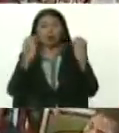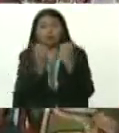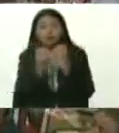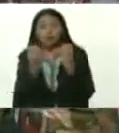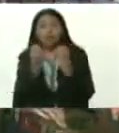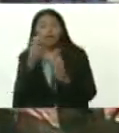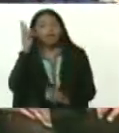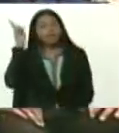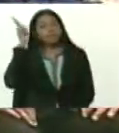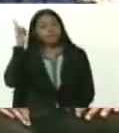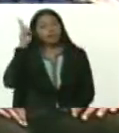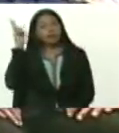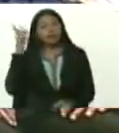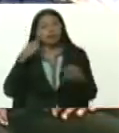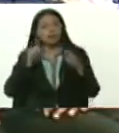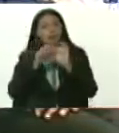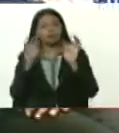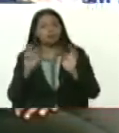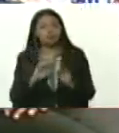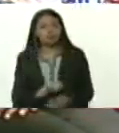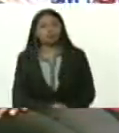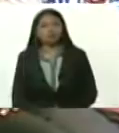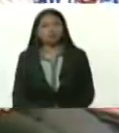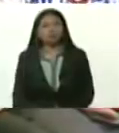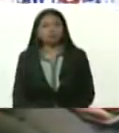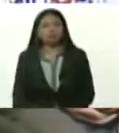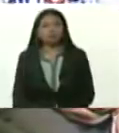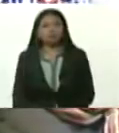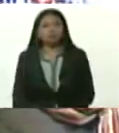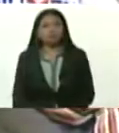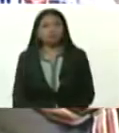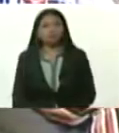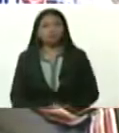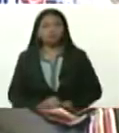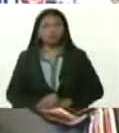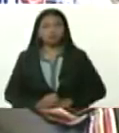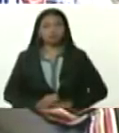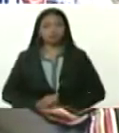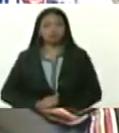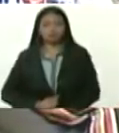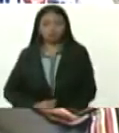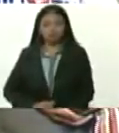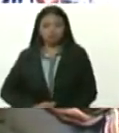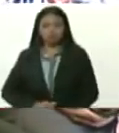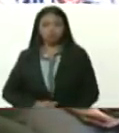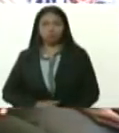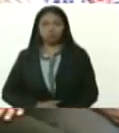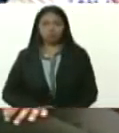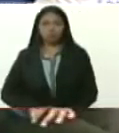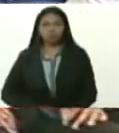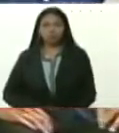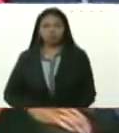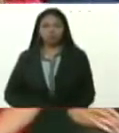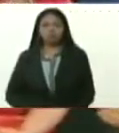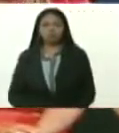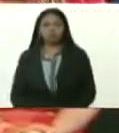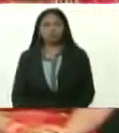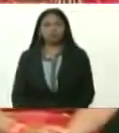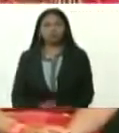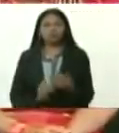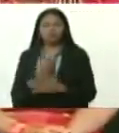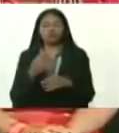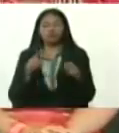Cojoca, Conica, Funadupemi, Fundacidi, Fundación Dios,